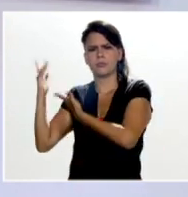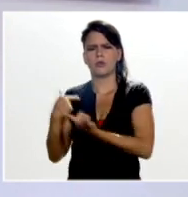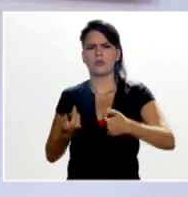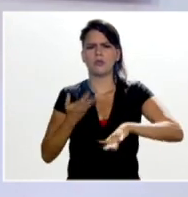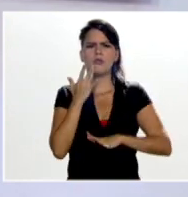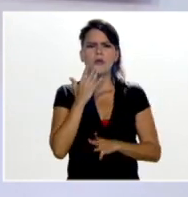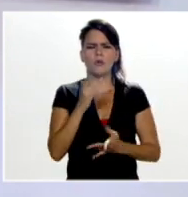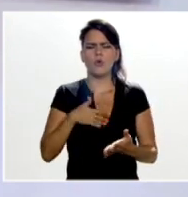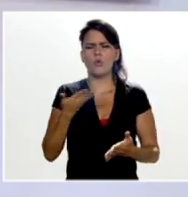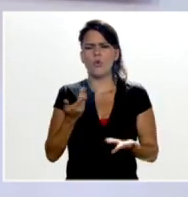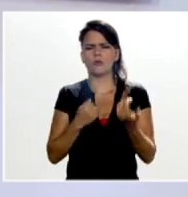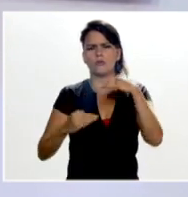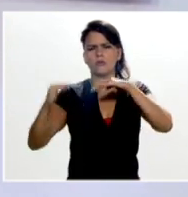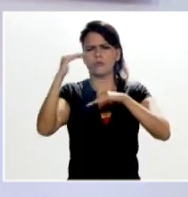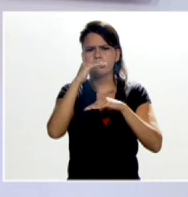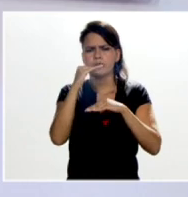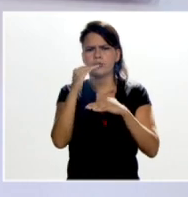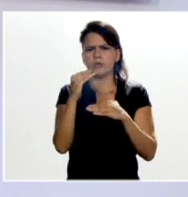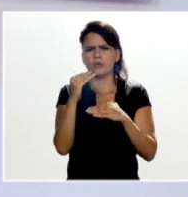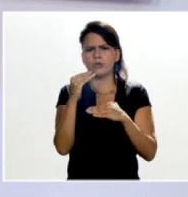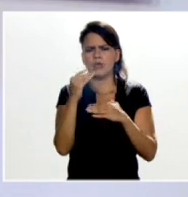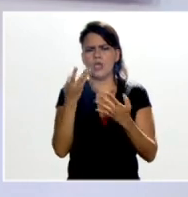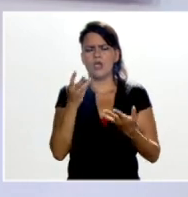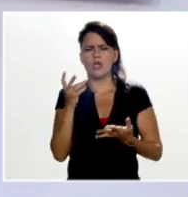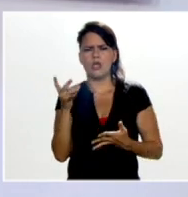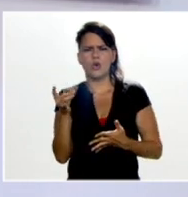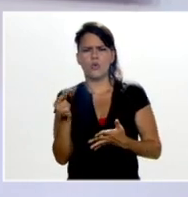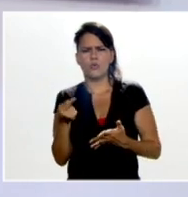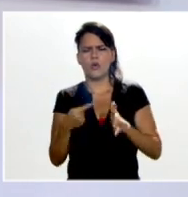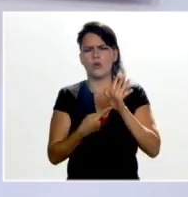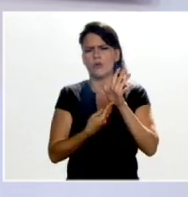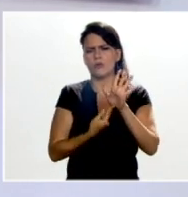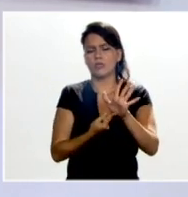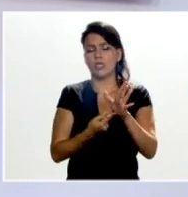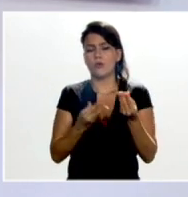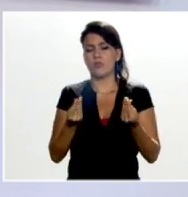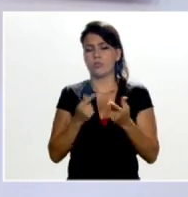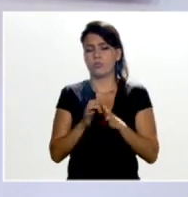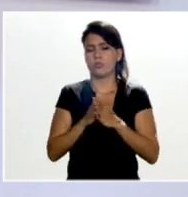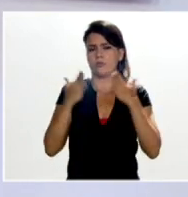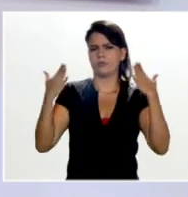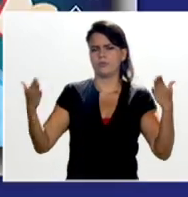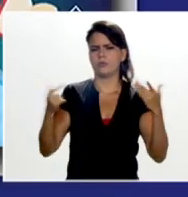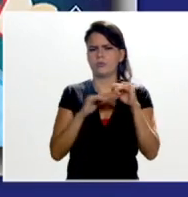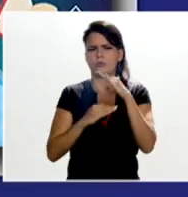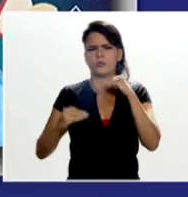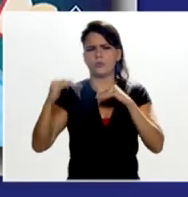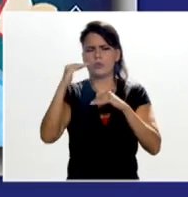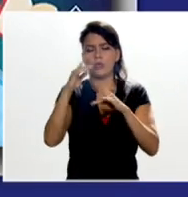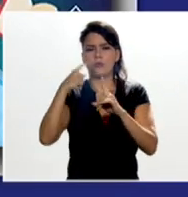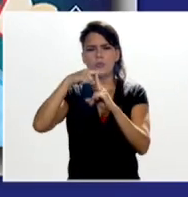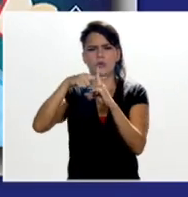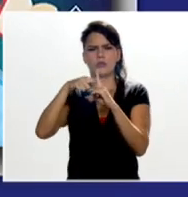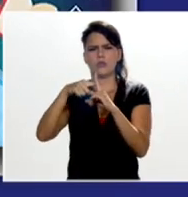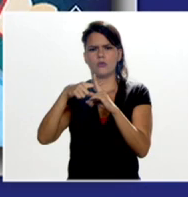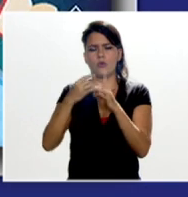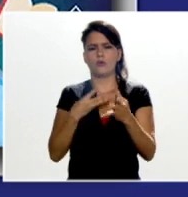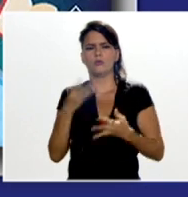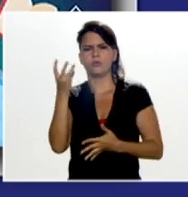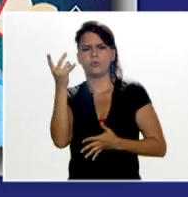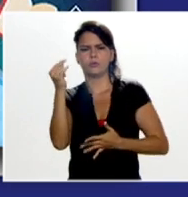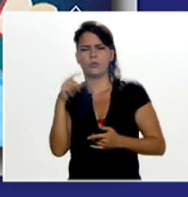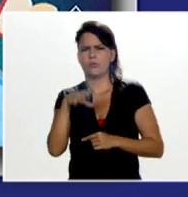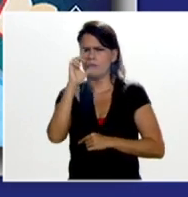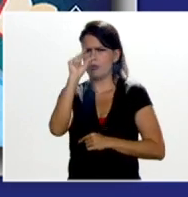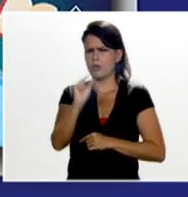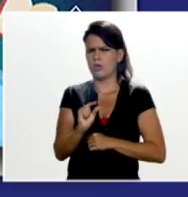que cuando el exponente, cuando el número es muy alto, el exponente va a ser positivo, y cuando es un número